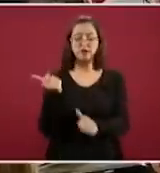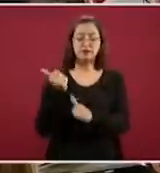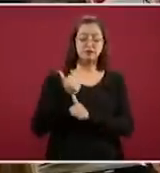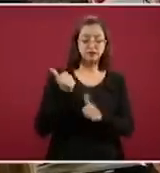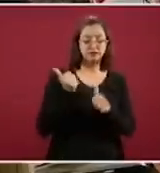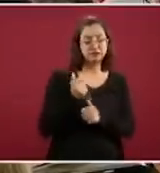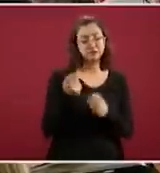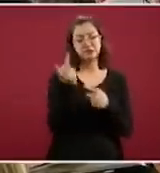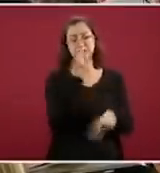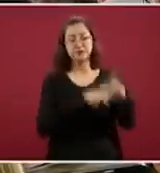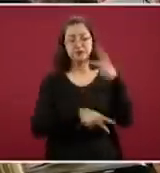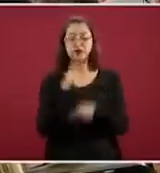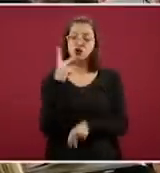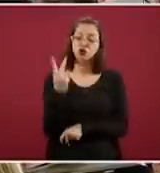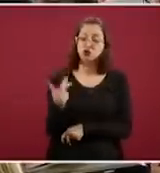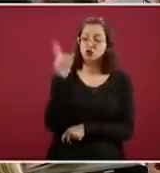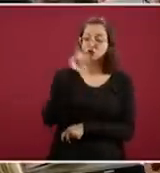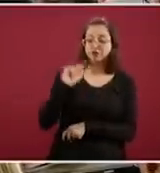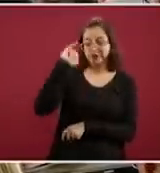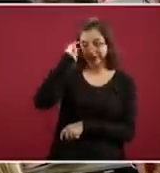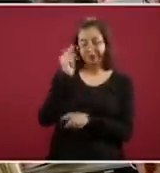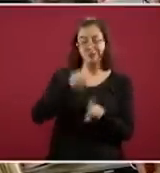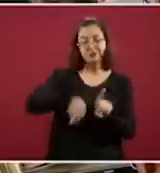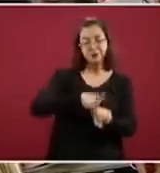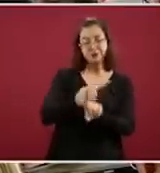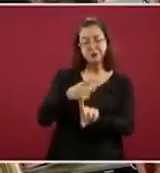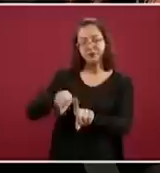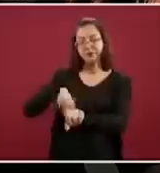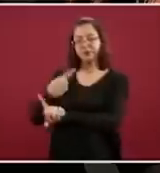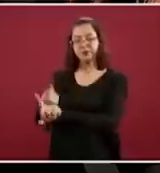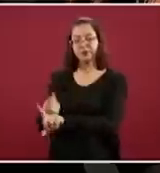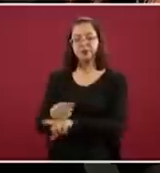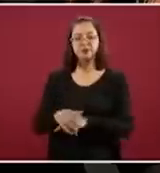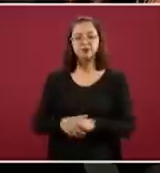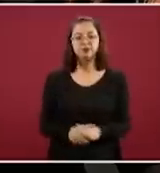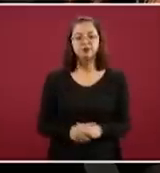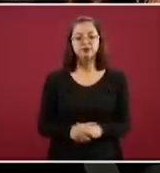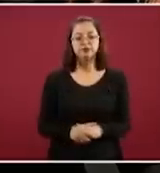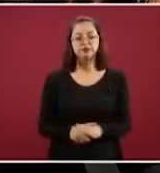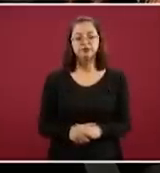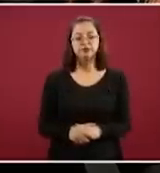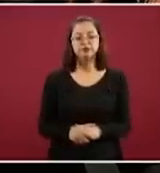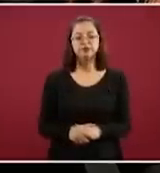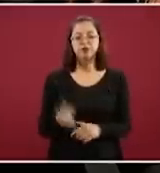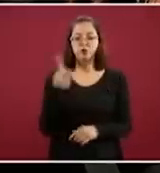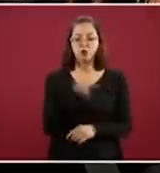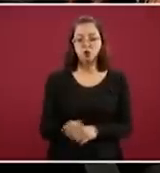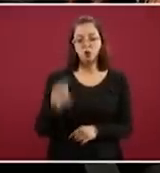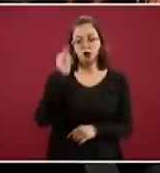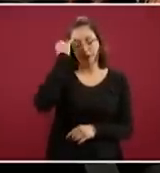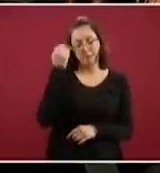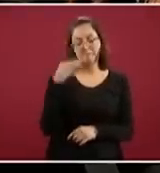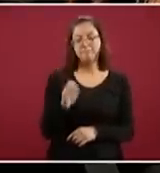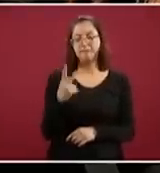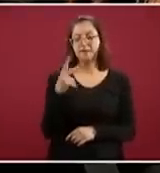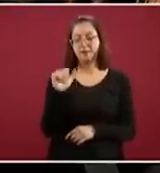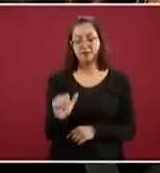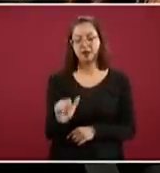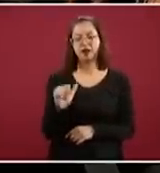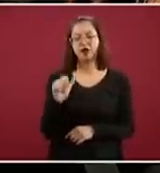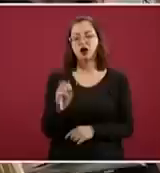2 mujeres indígenas de nuestra organización, del pueblo indígena Mepa